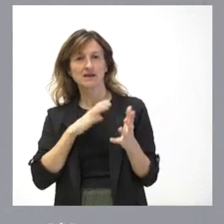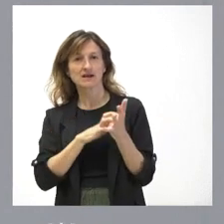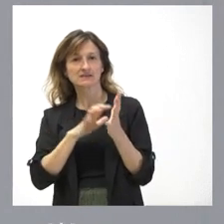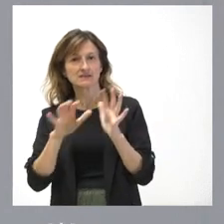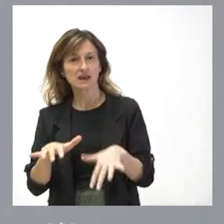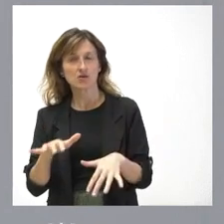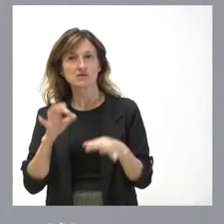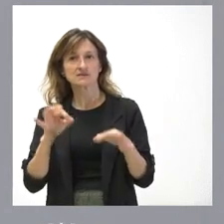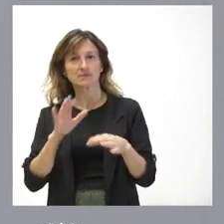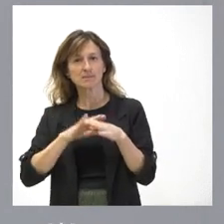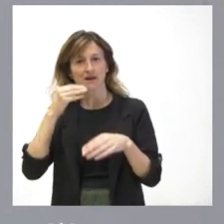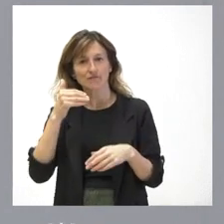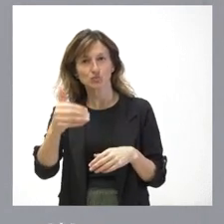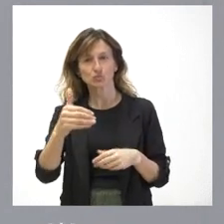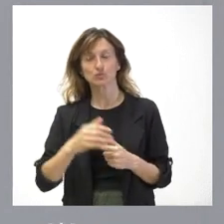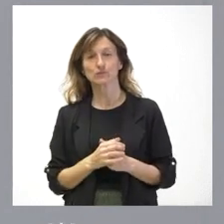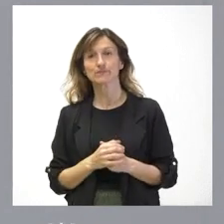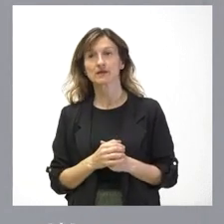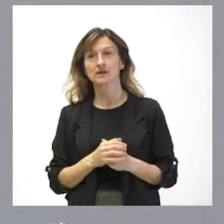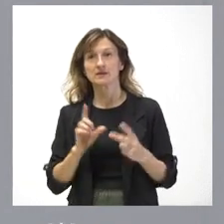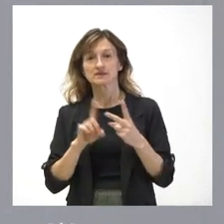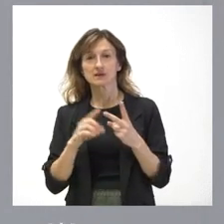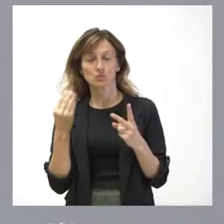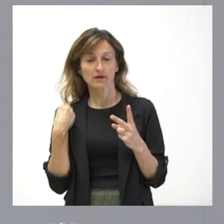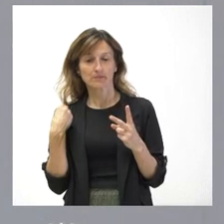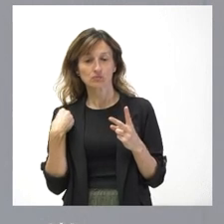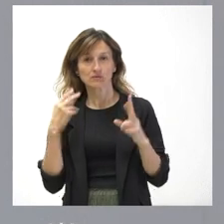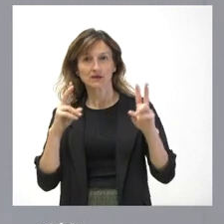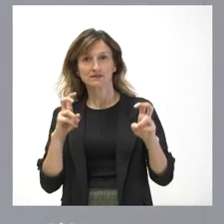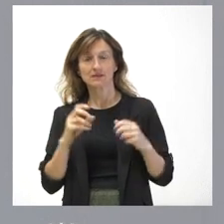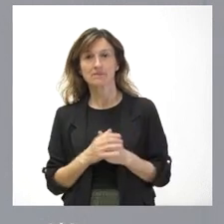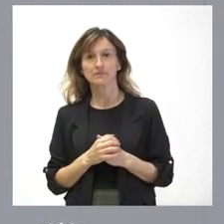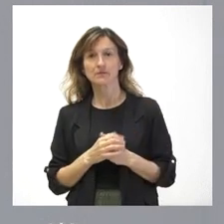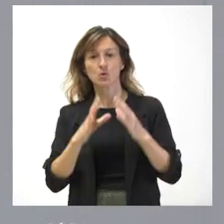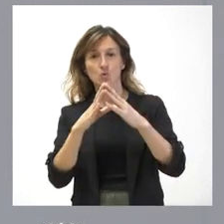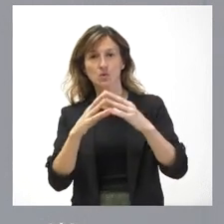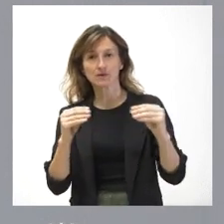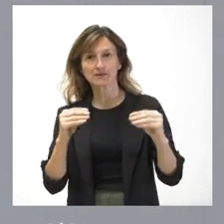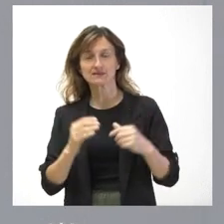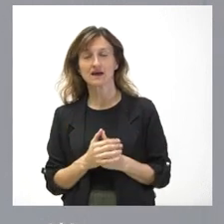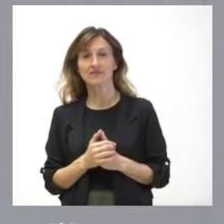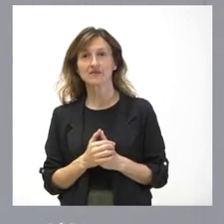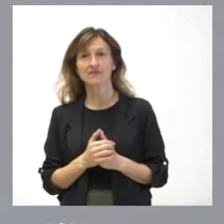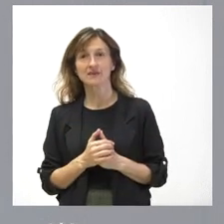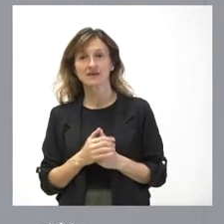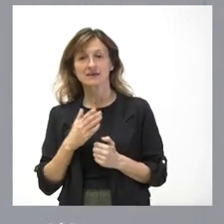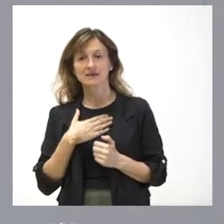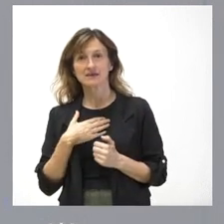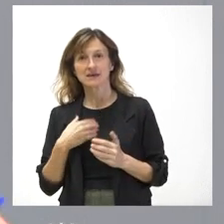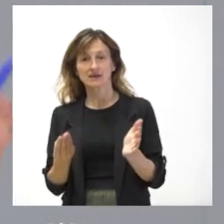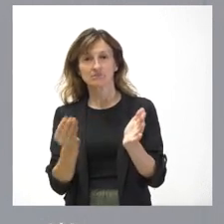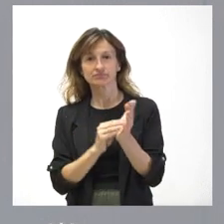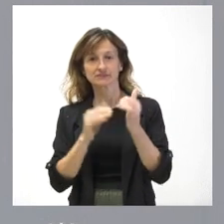pensando en el futuro y la segunda cuestión que usted plantea sobre las nuevas titulaciones universitarias que deseen plantear las universidades